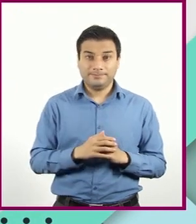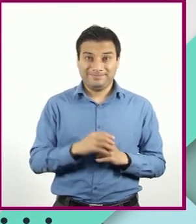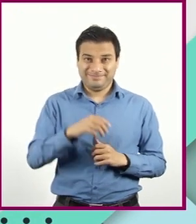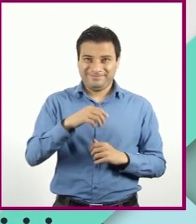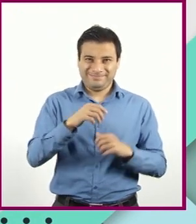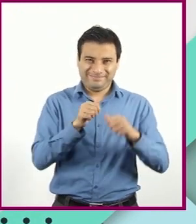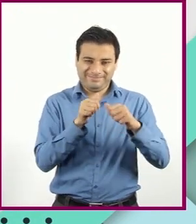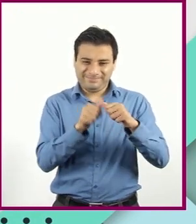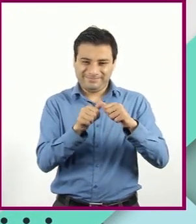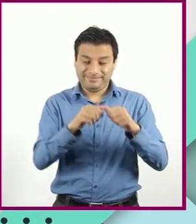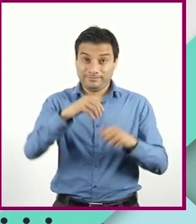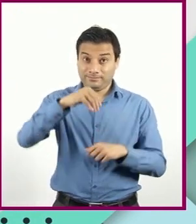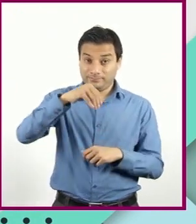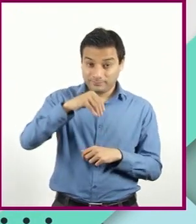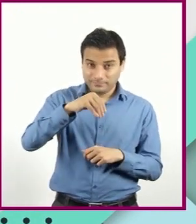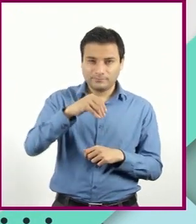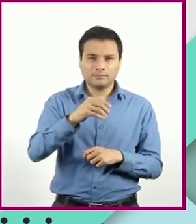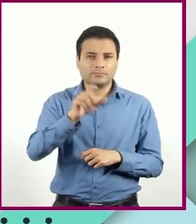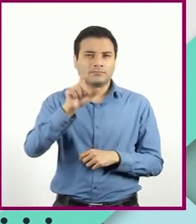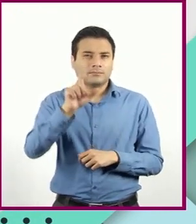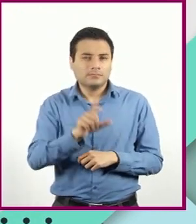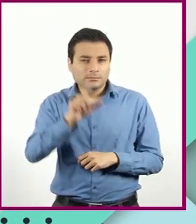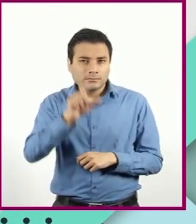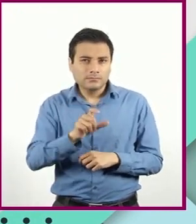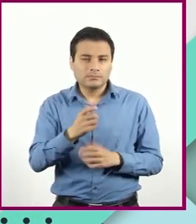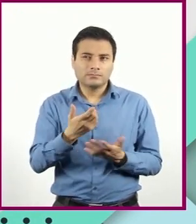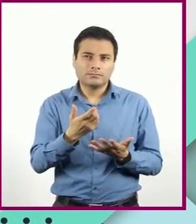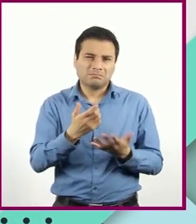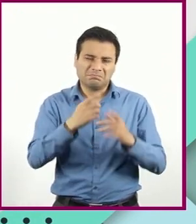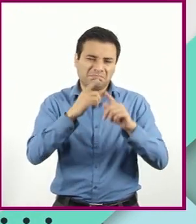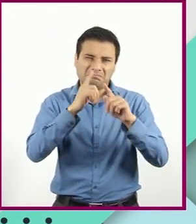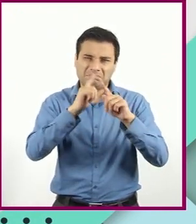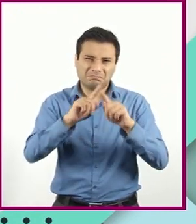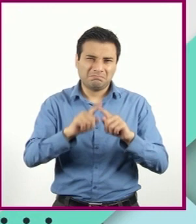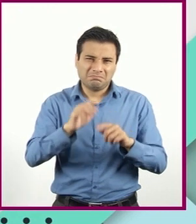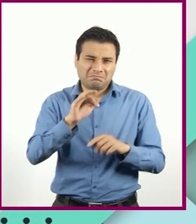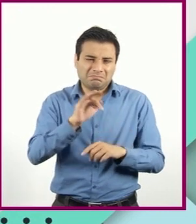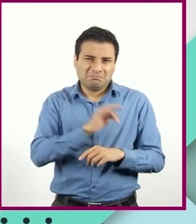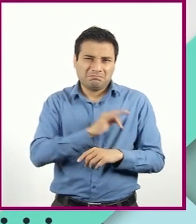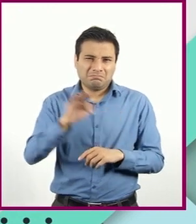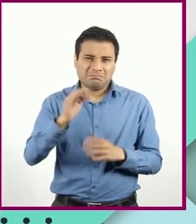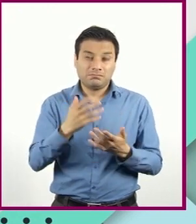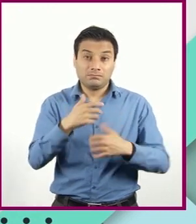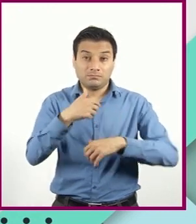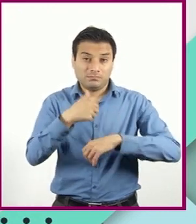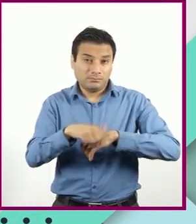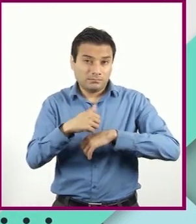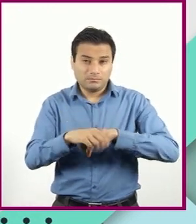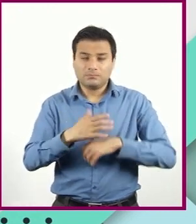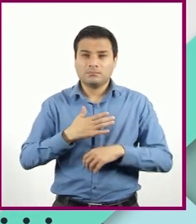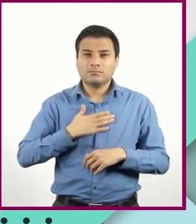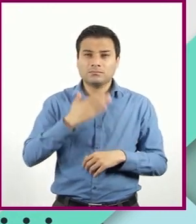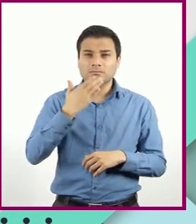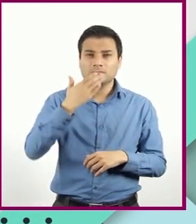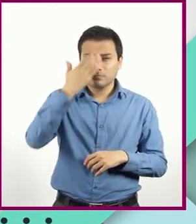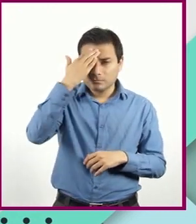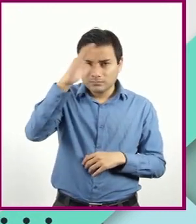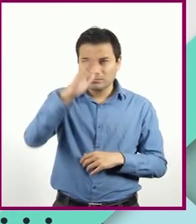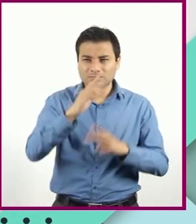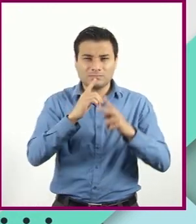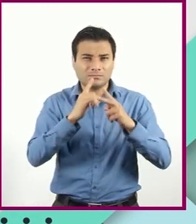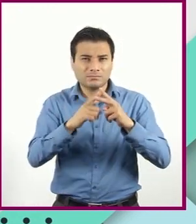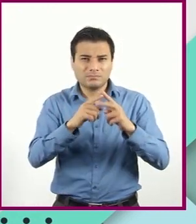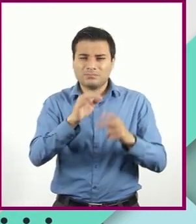m y no con la x como tradicionalmente se hace. En el trabajo algebraico y en general en las matemáticas